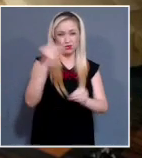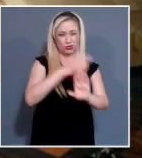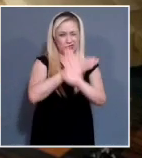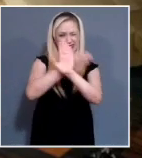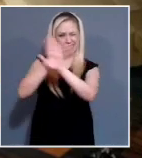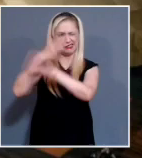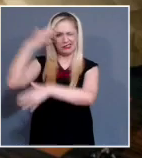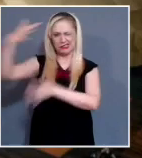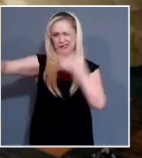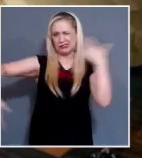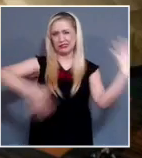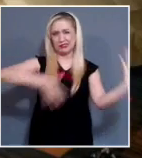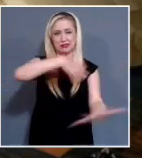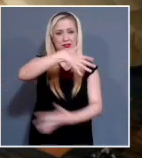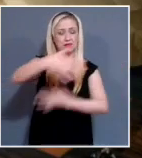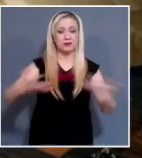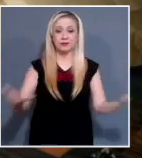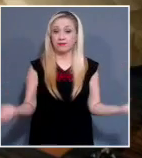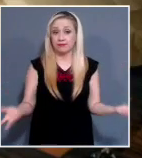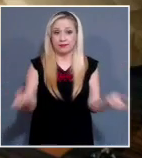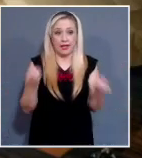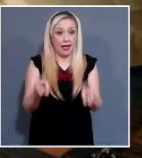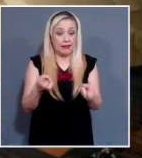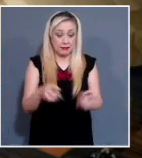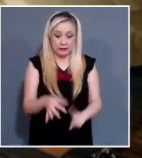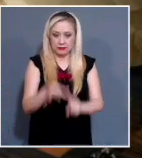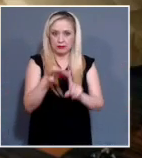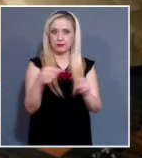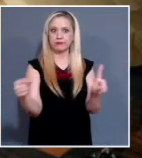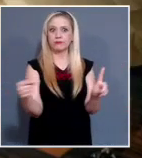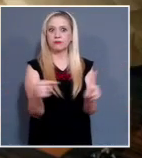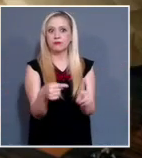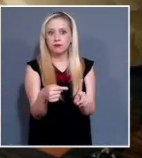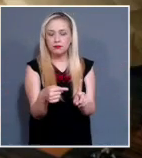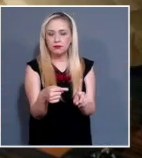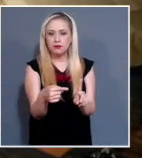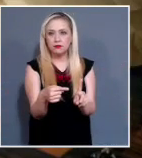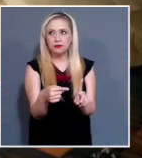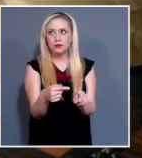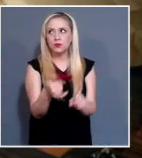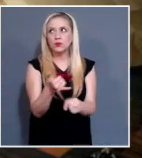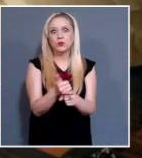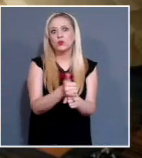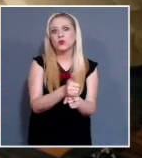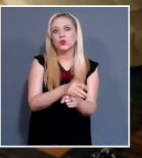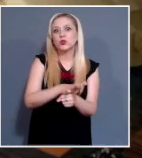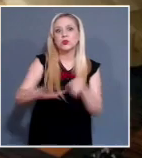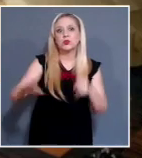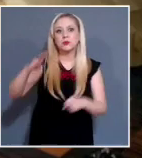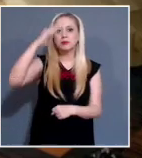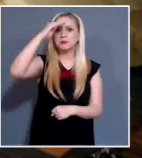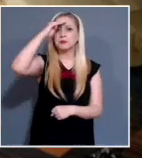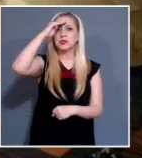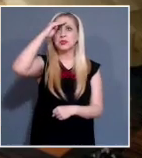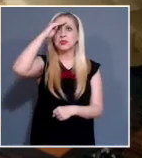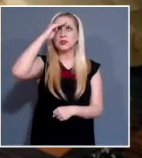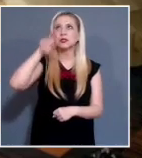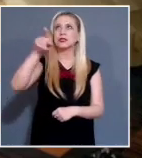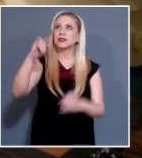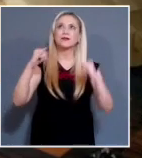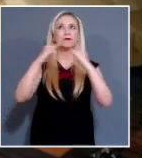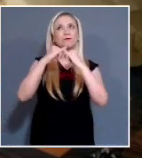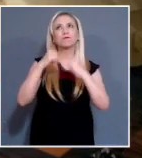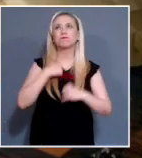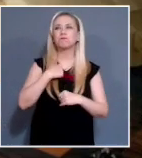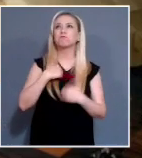pues el origen es este. No se puede abrazar una institución que se desconoce. No se puede abrazar